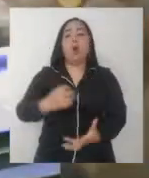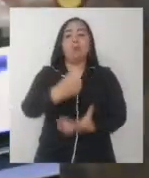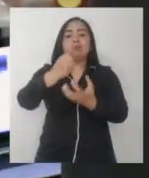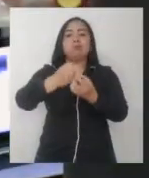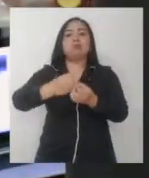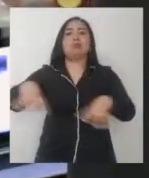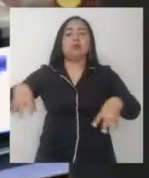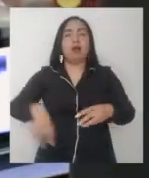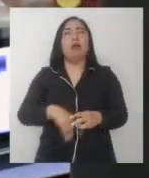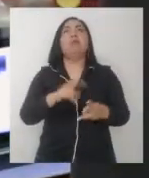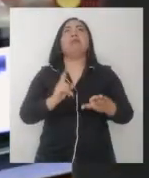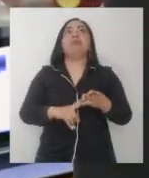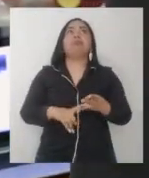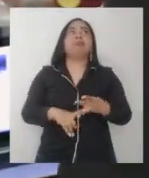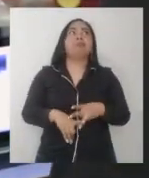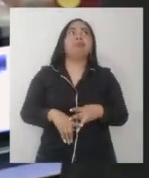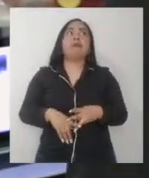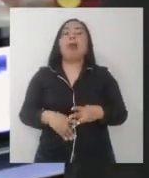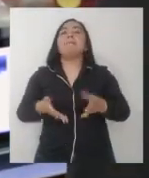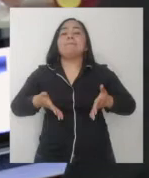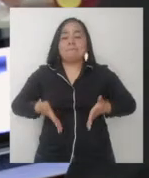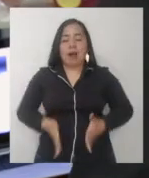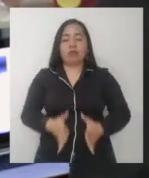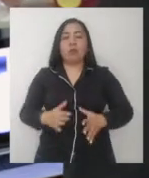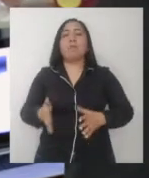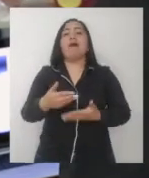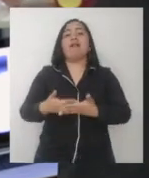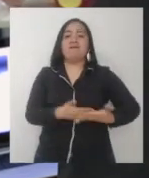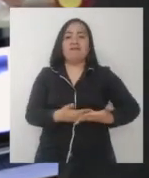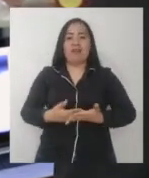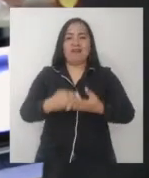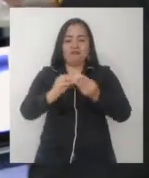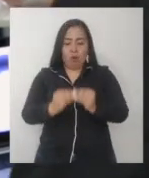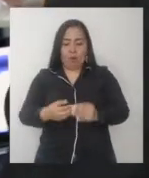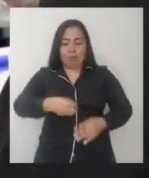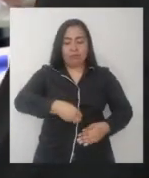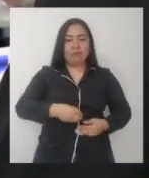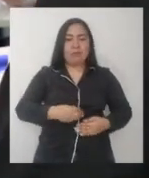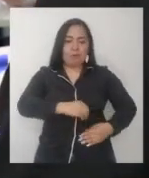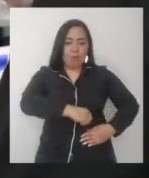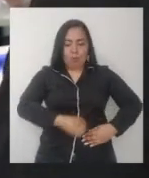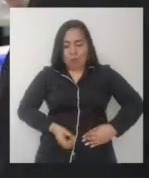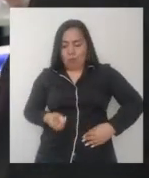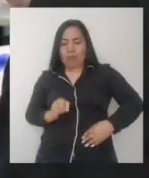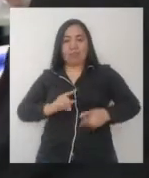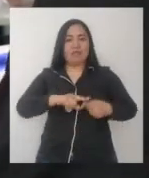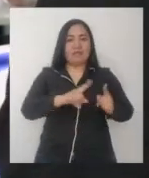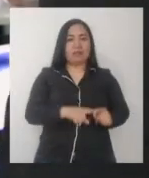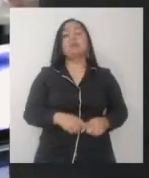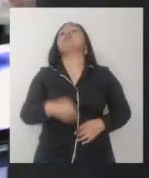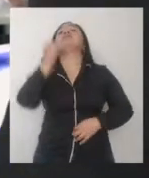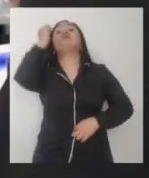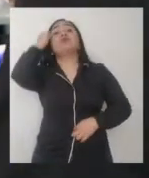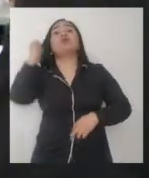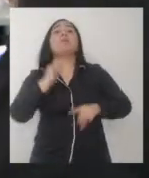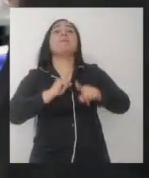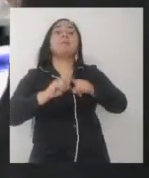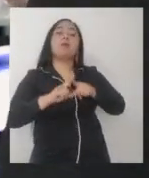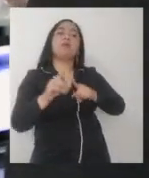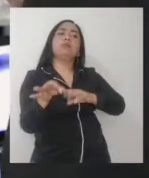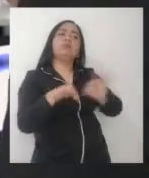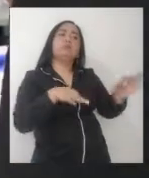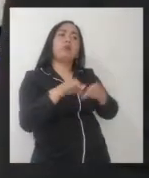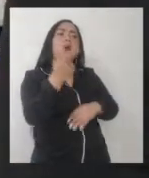Tenemos partos de diferentes posicionamientos y complicaciones, ¿no? El profesor puede explicar todo lo que